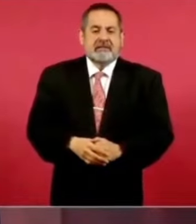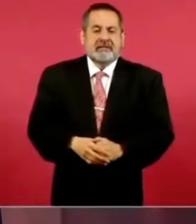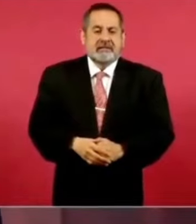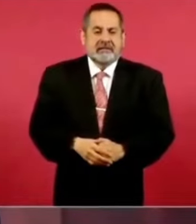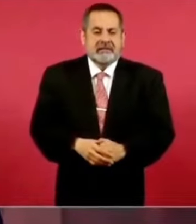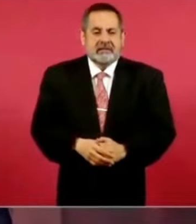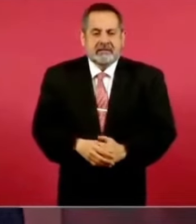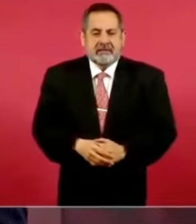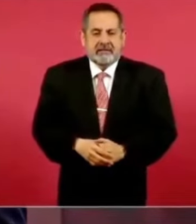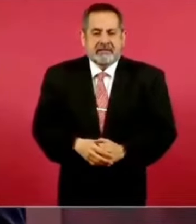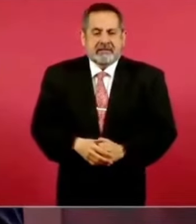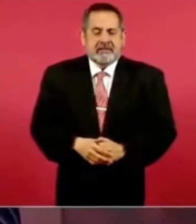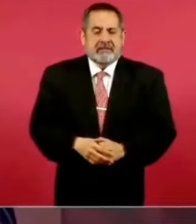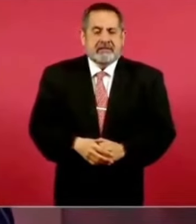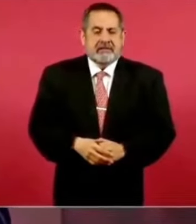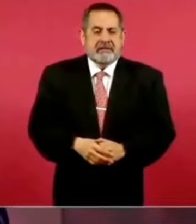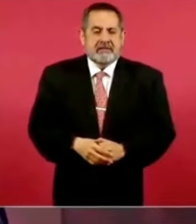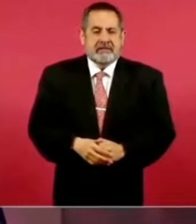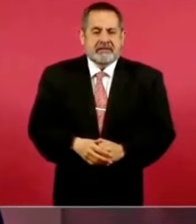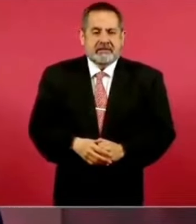Que